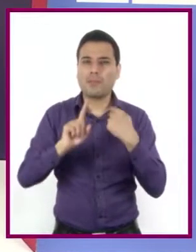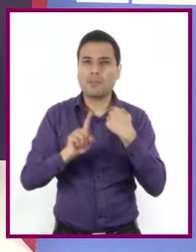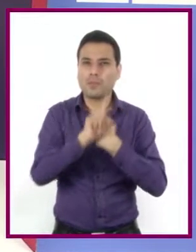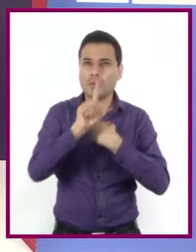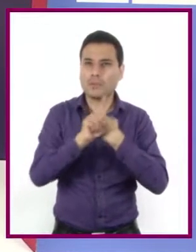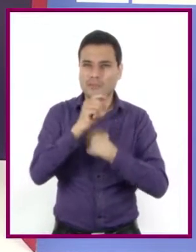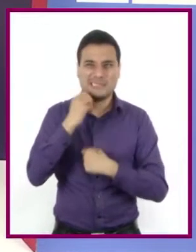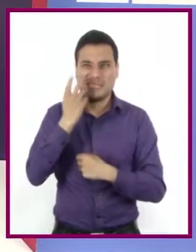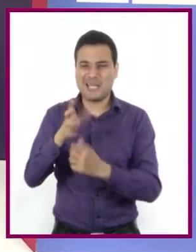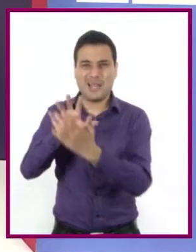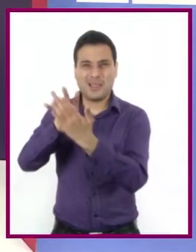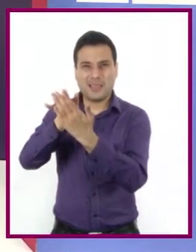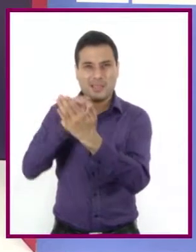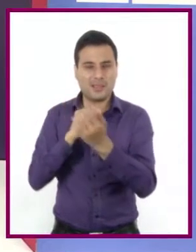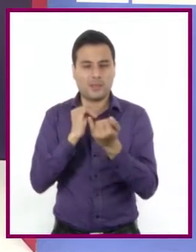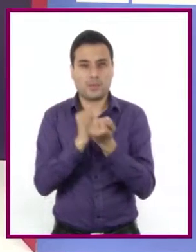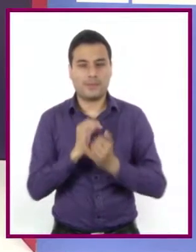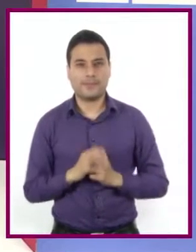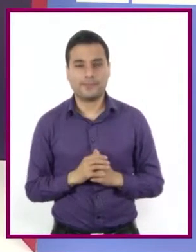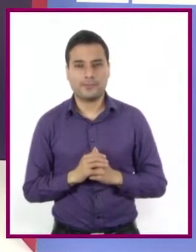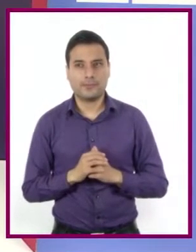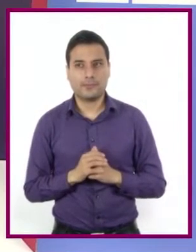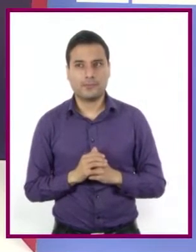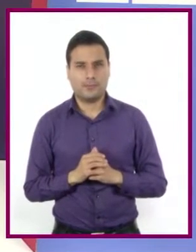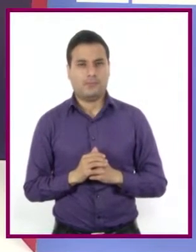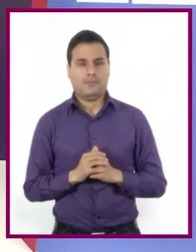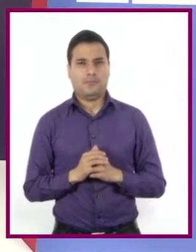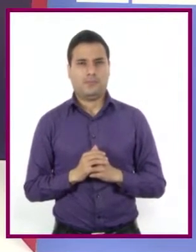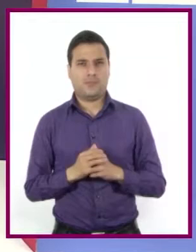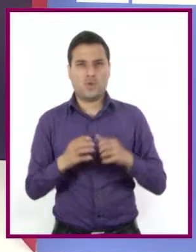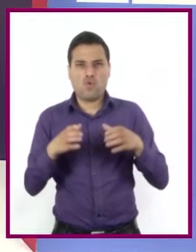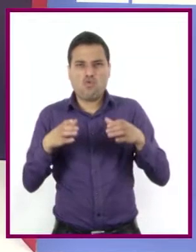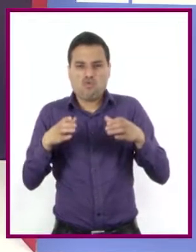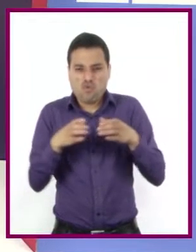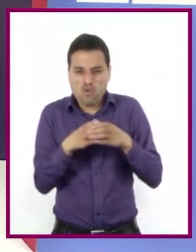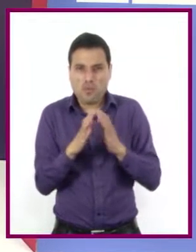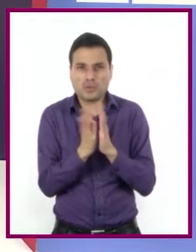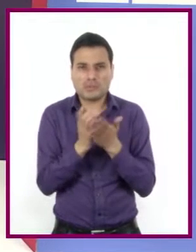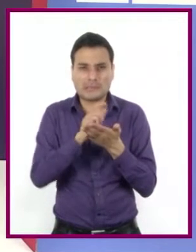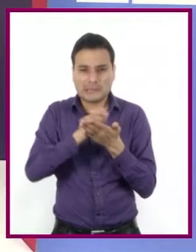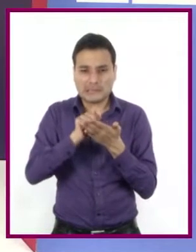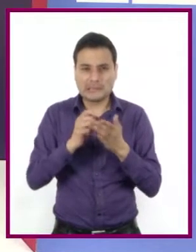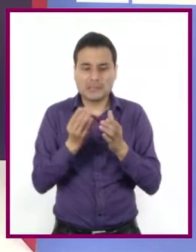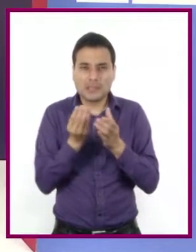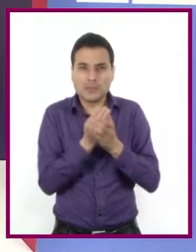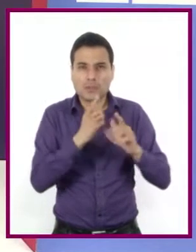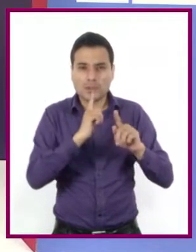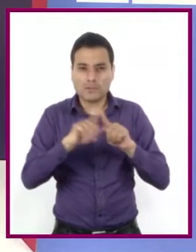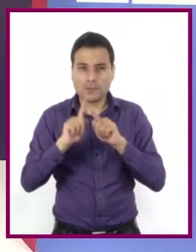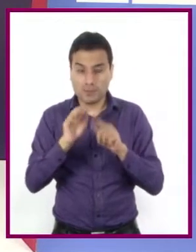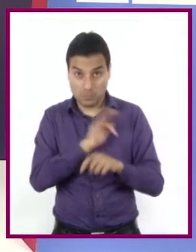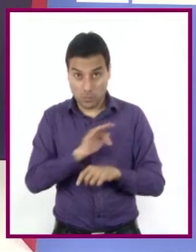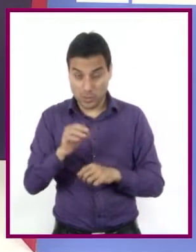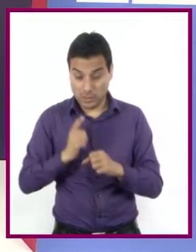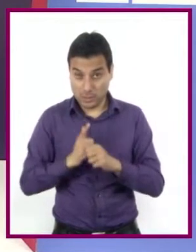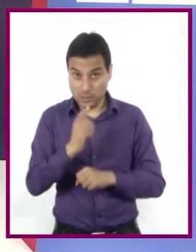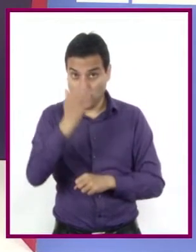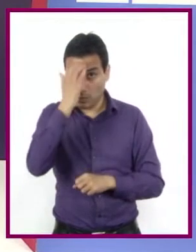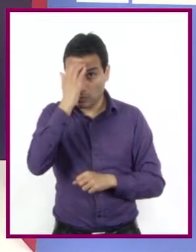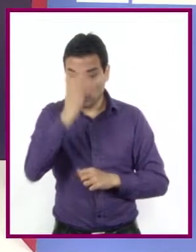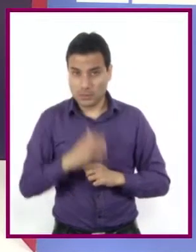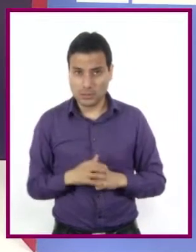¿Hay alguna manera de reconocer los movimientos literarios dependiendo de la época en la que